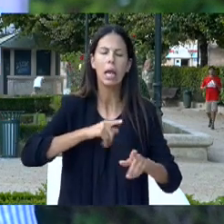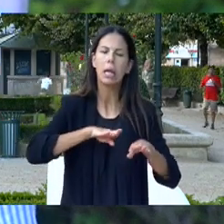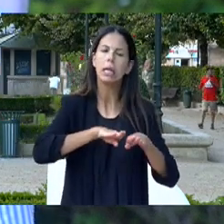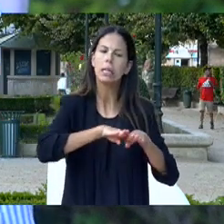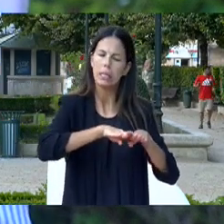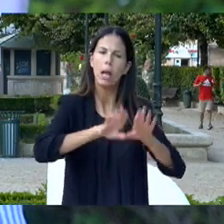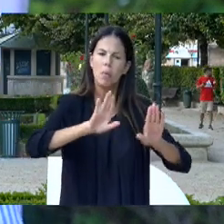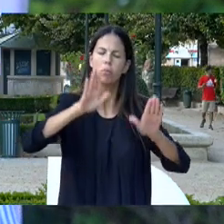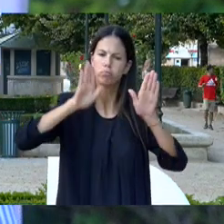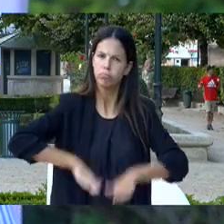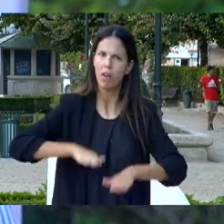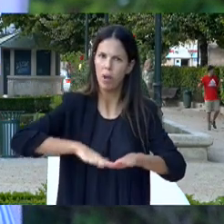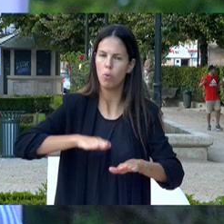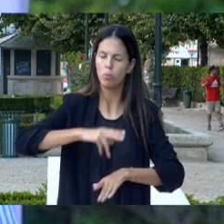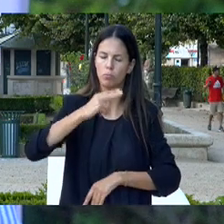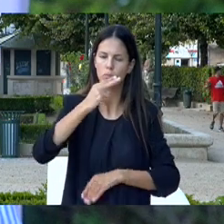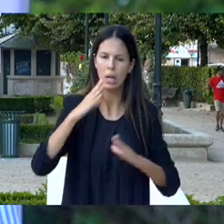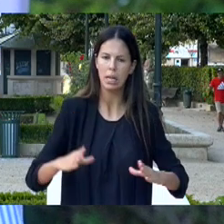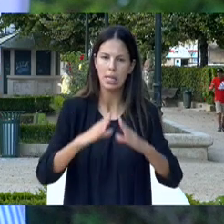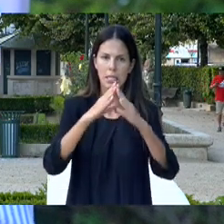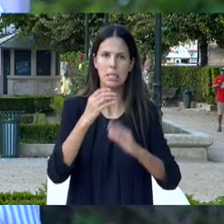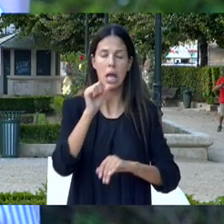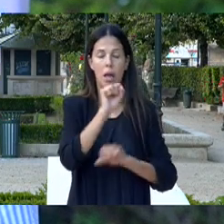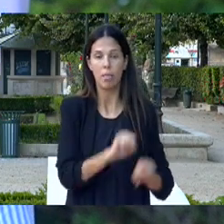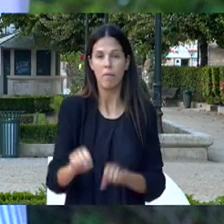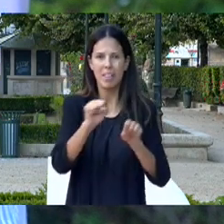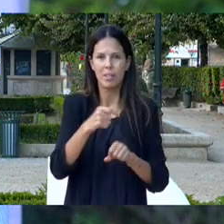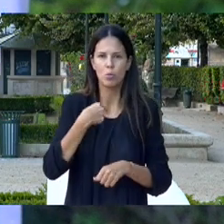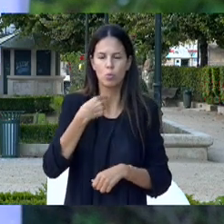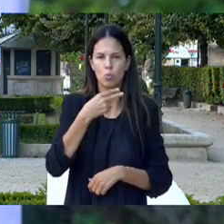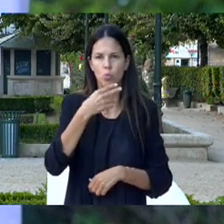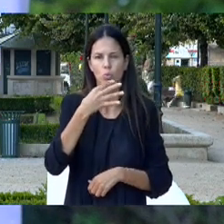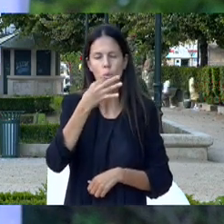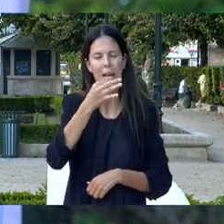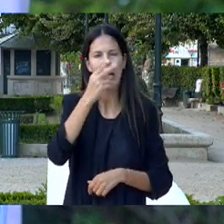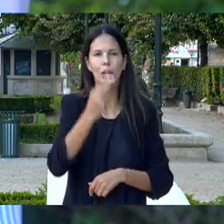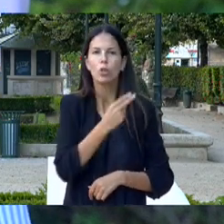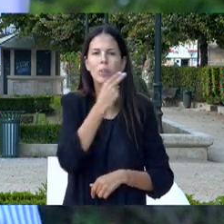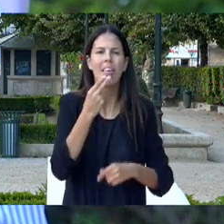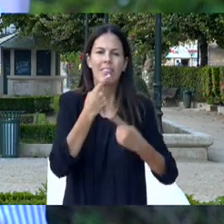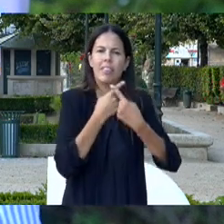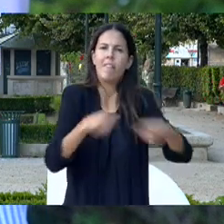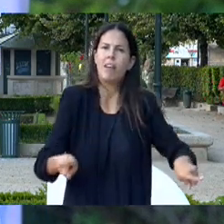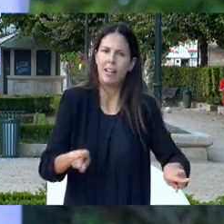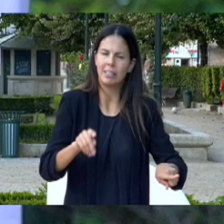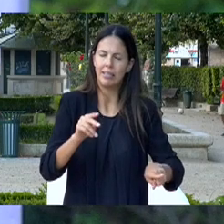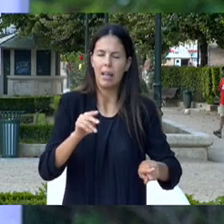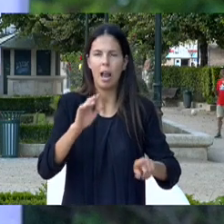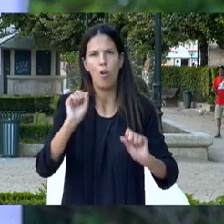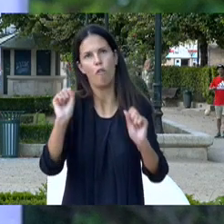fiel, era indudablemente dun catolicismo absolutamente distinto do catolicismo